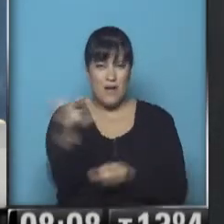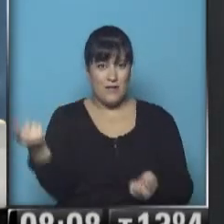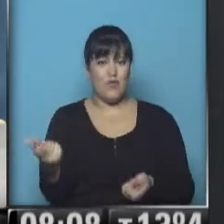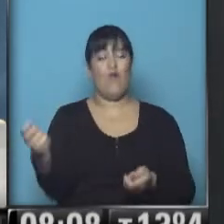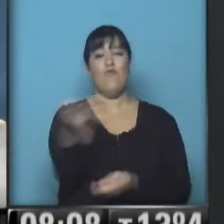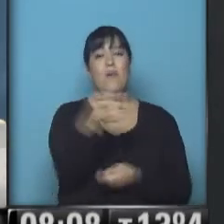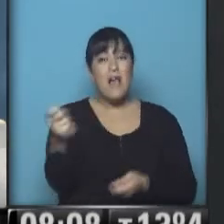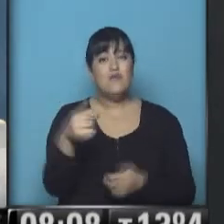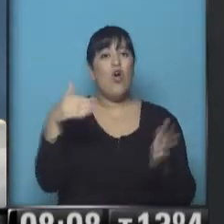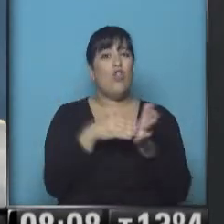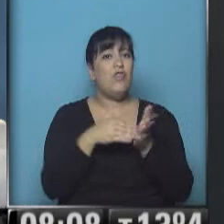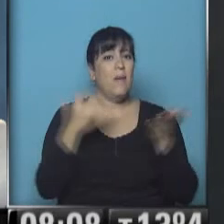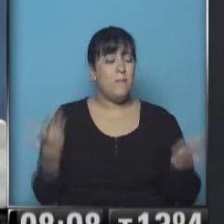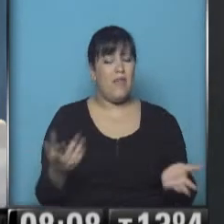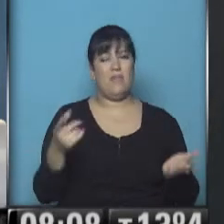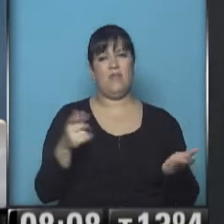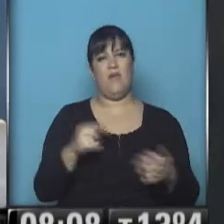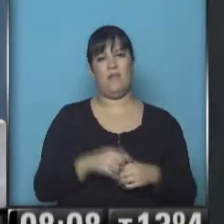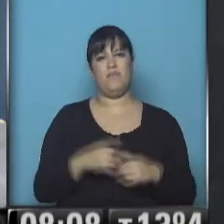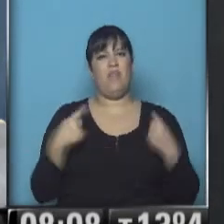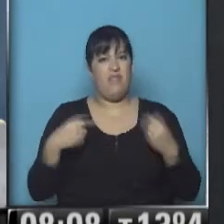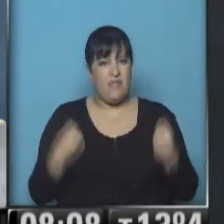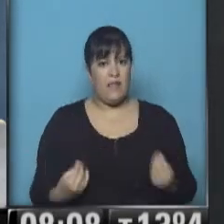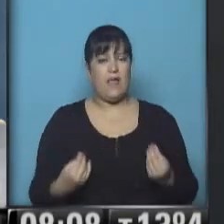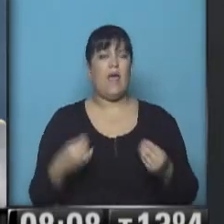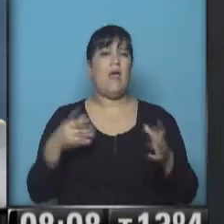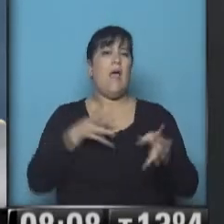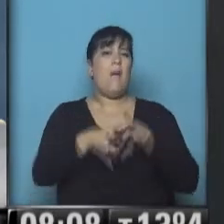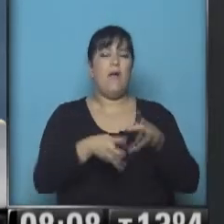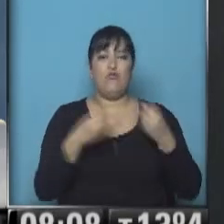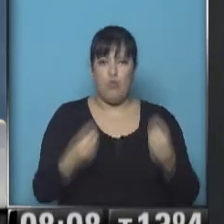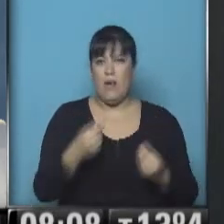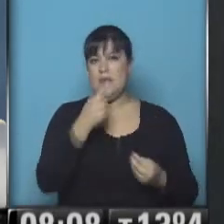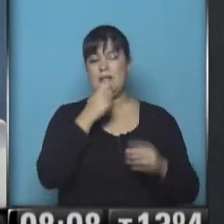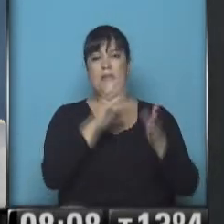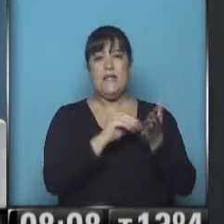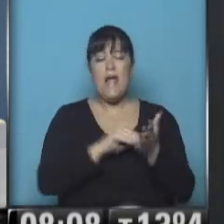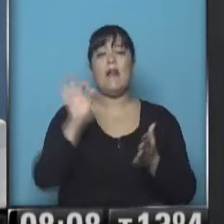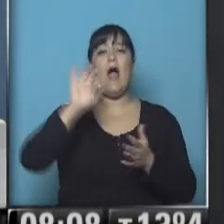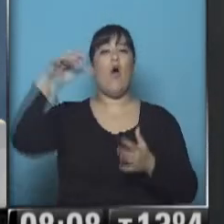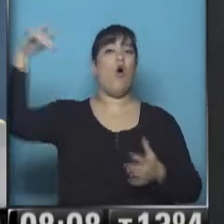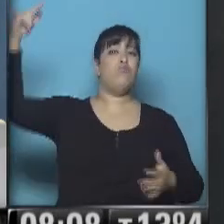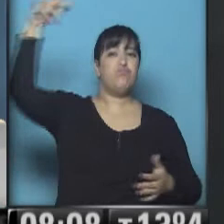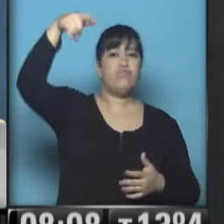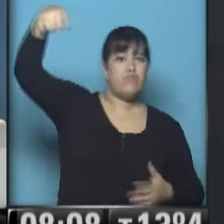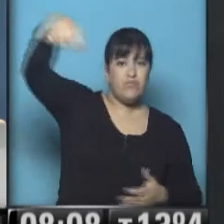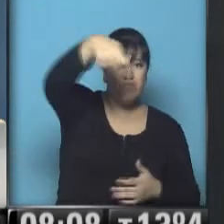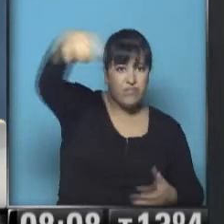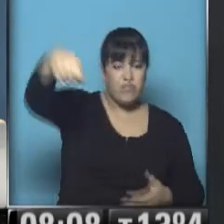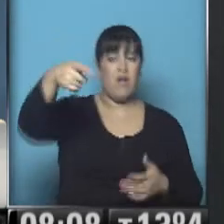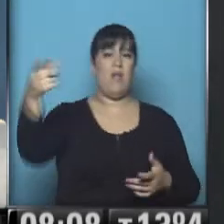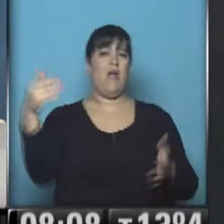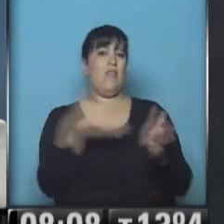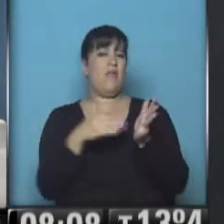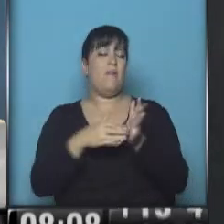fumigación depende respecto a qué aparato se haga, si se hace por tierra o se hace por aire, y sobre todo niveles de